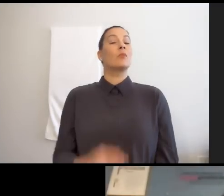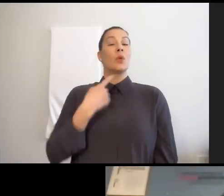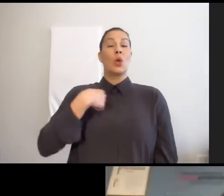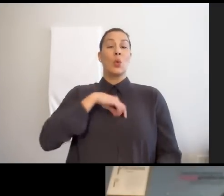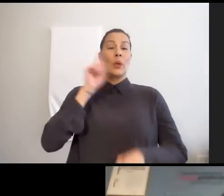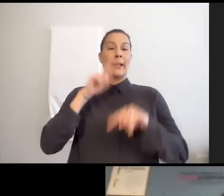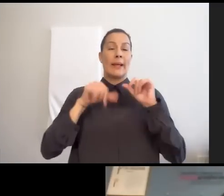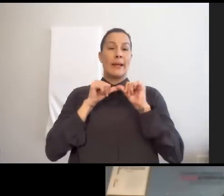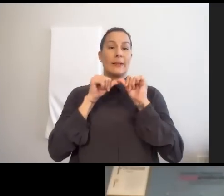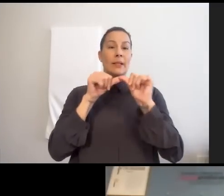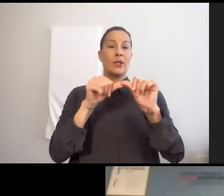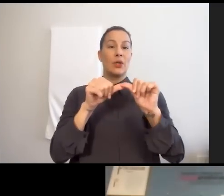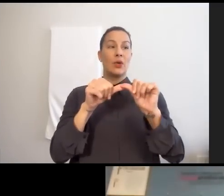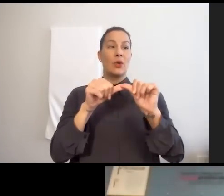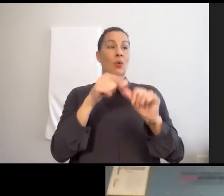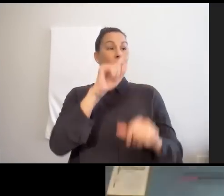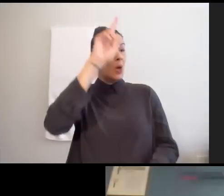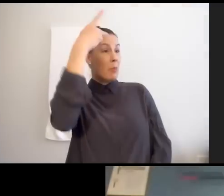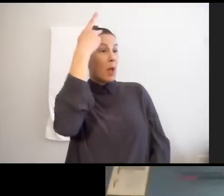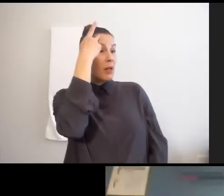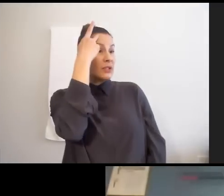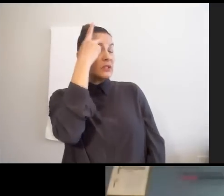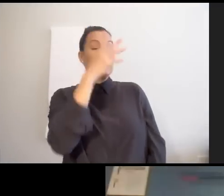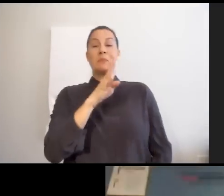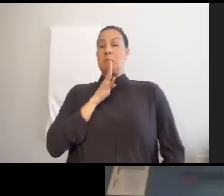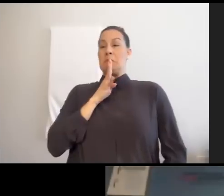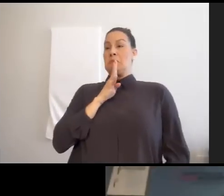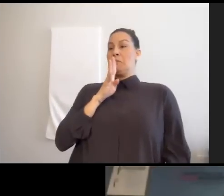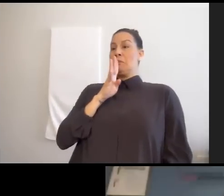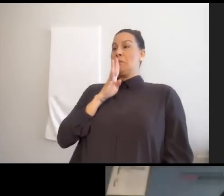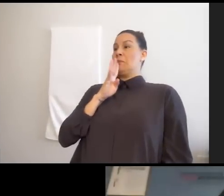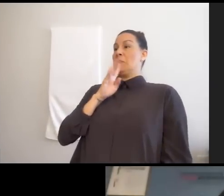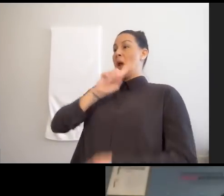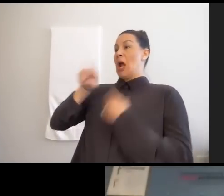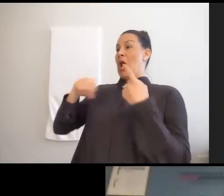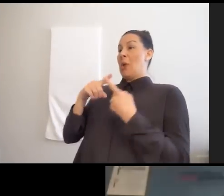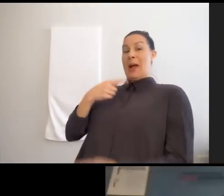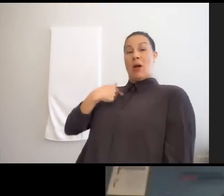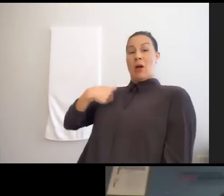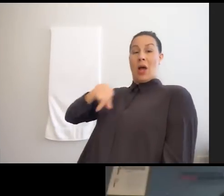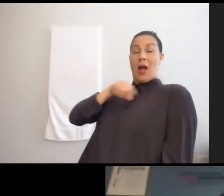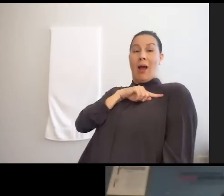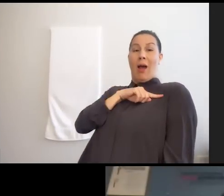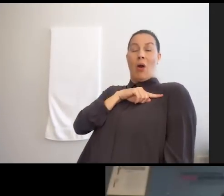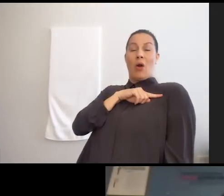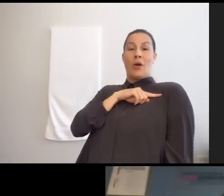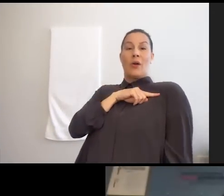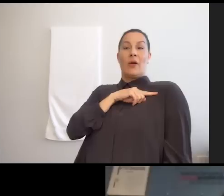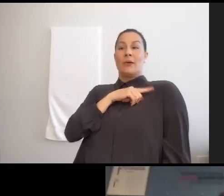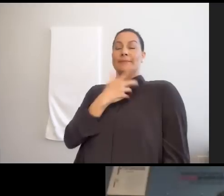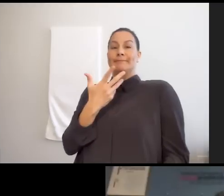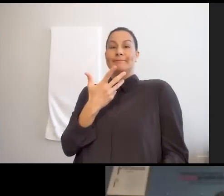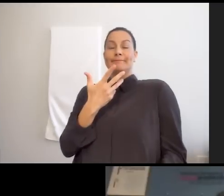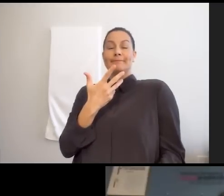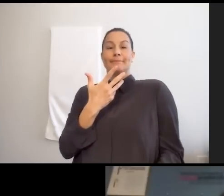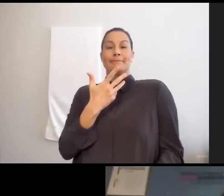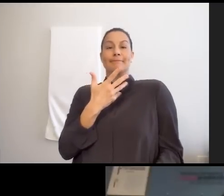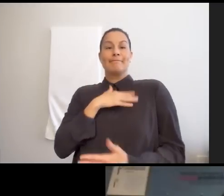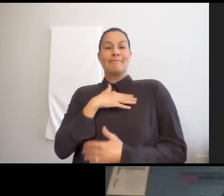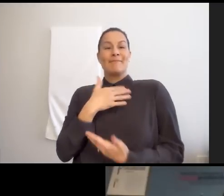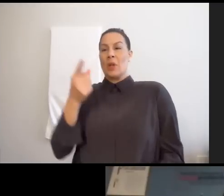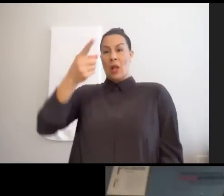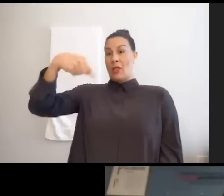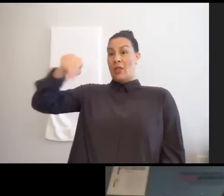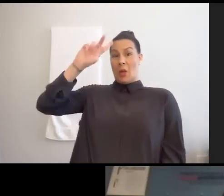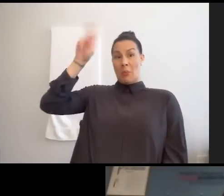continue to allow these politicians who speak on our vulnerability, who continue to brush us aside as